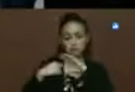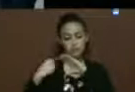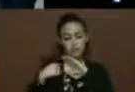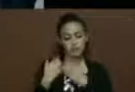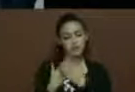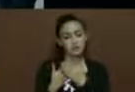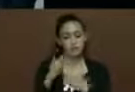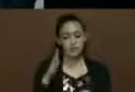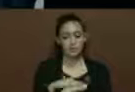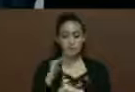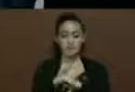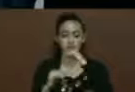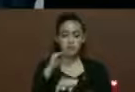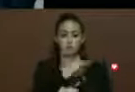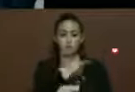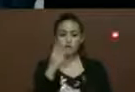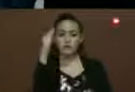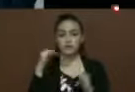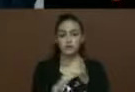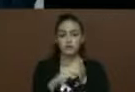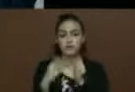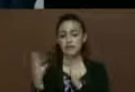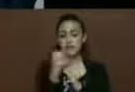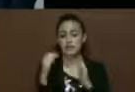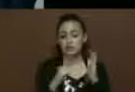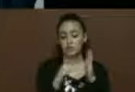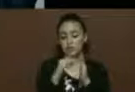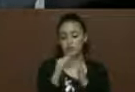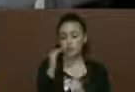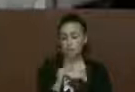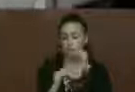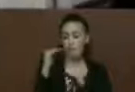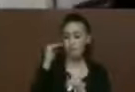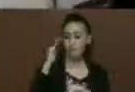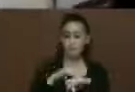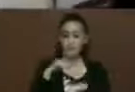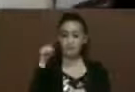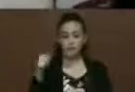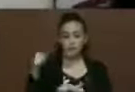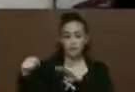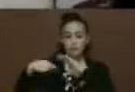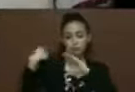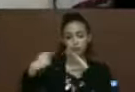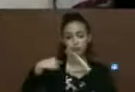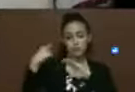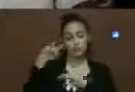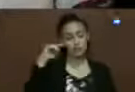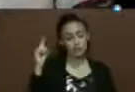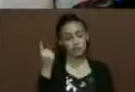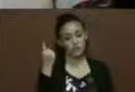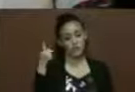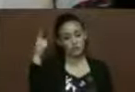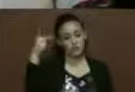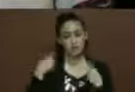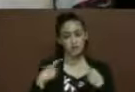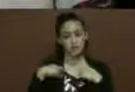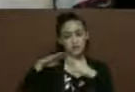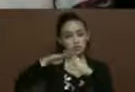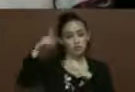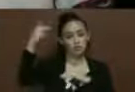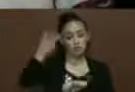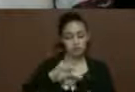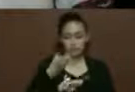significa que podría rebasar los 3.500 millones de dólares los envíos de nuestros